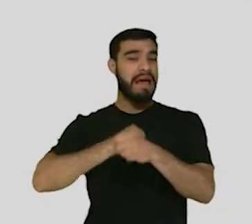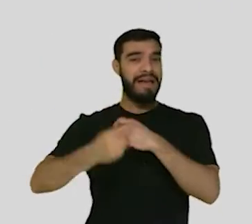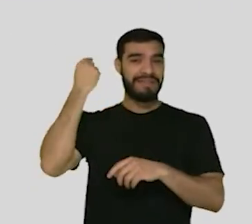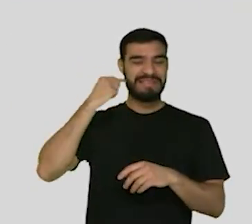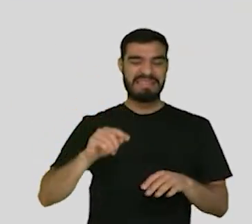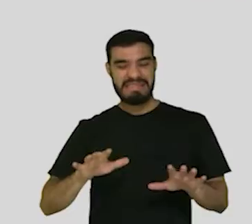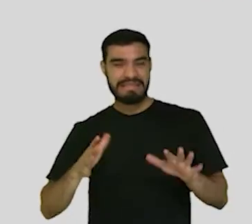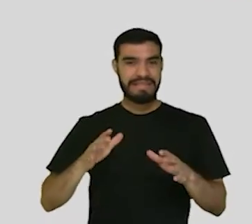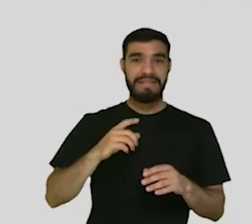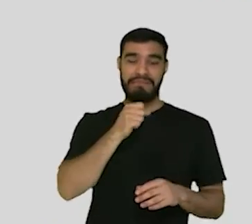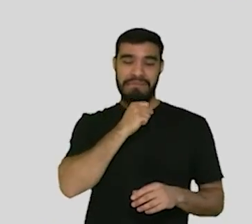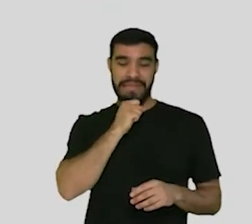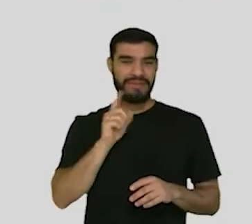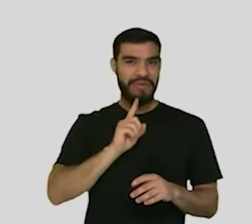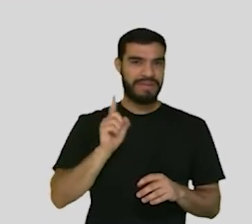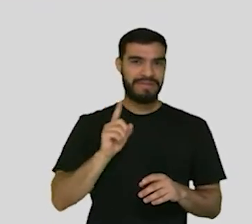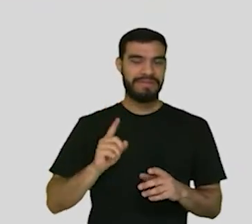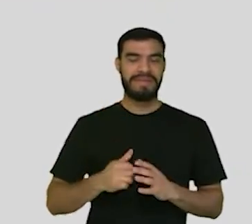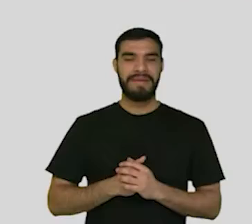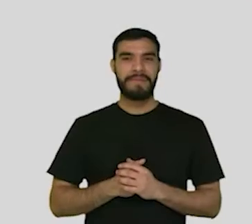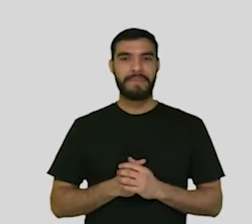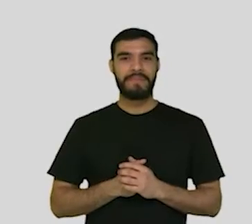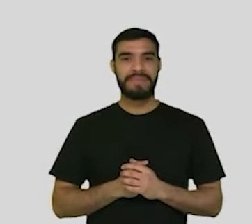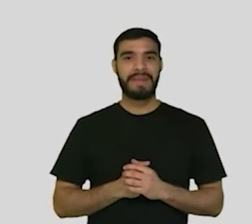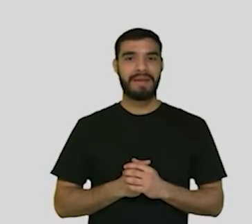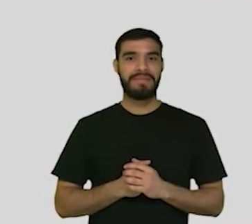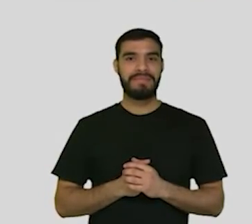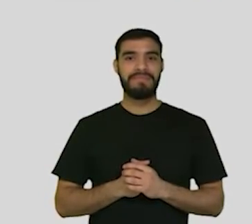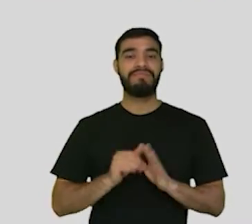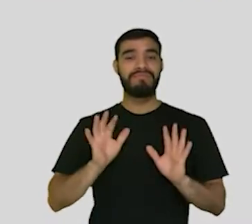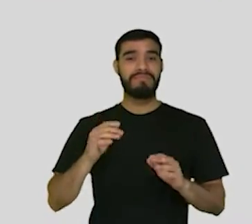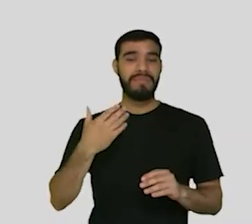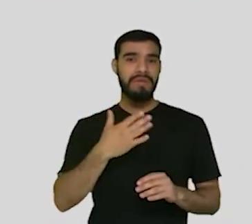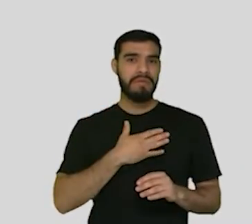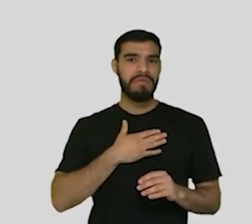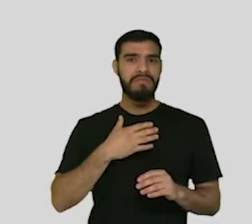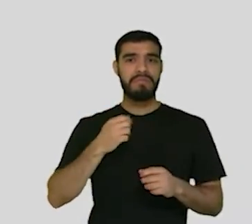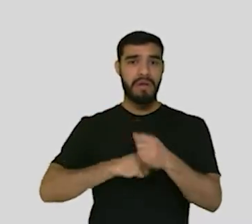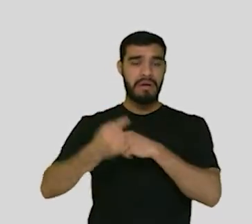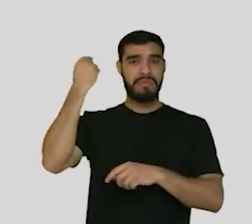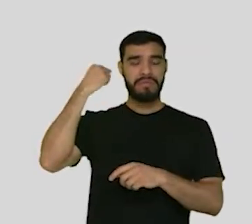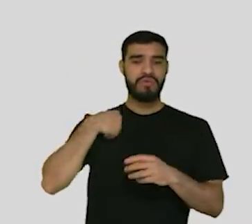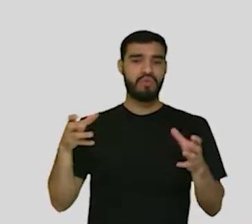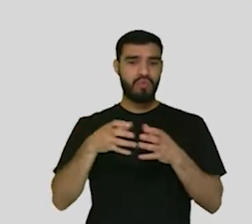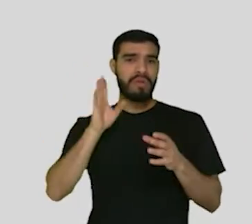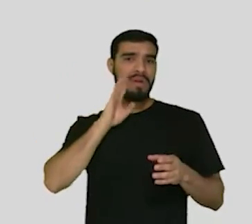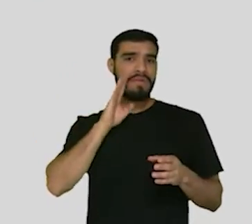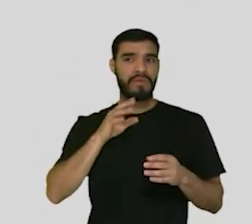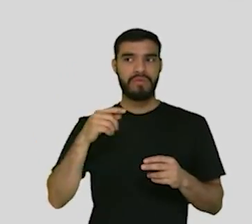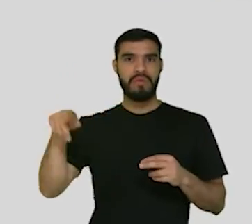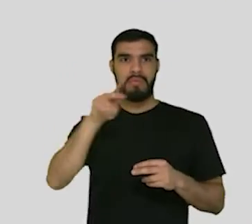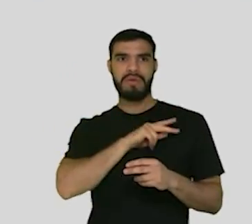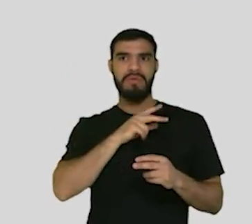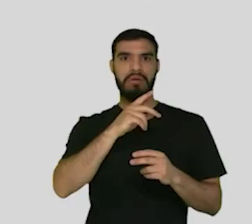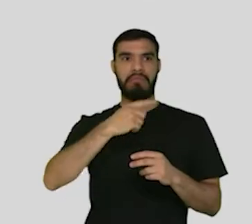de Coruguay. Bueno, 20 años, 20 años. Entonces, me acuerdo que dije, yo soy de la época. Se ha a ti, gay, lésbico,